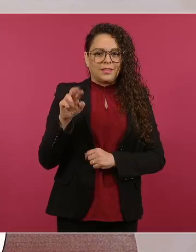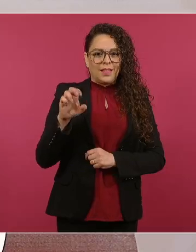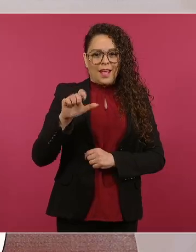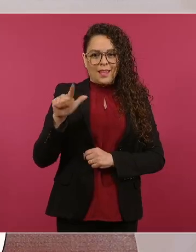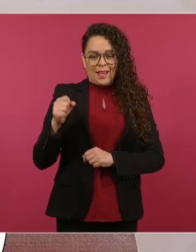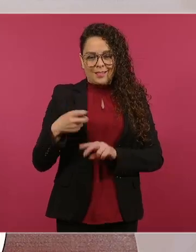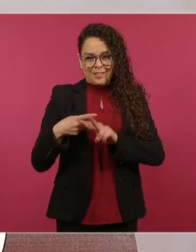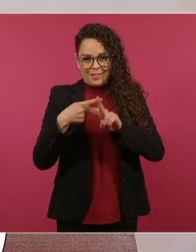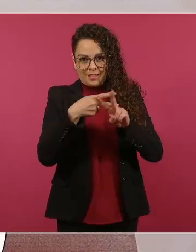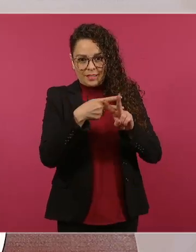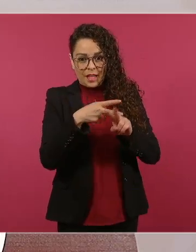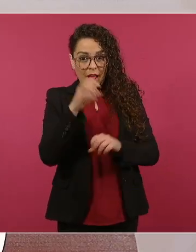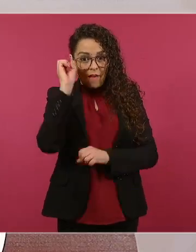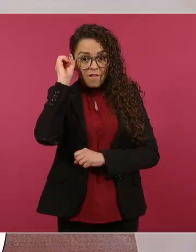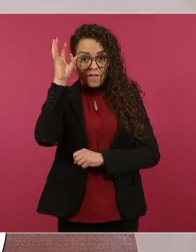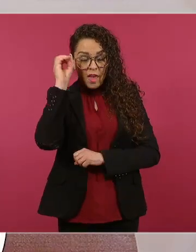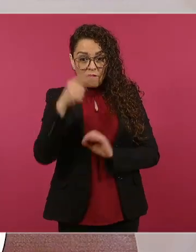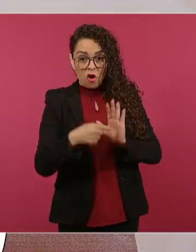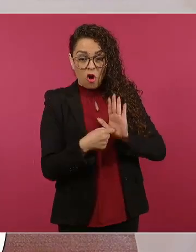¿Sí?